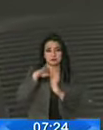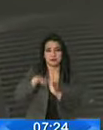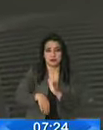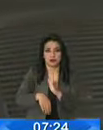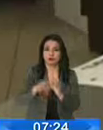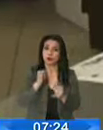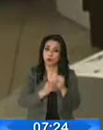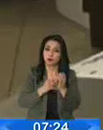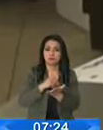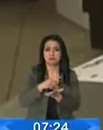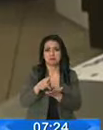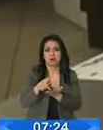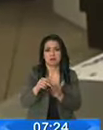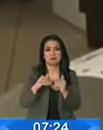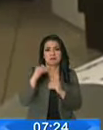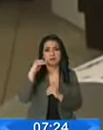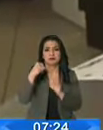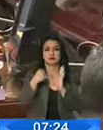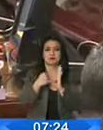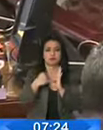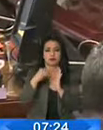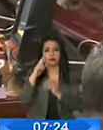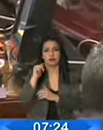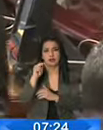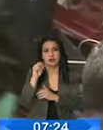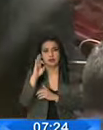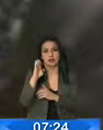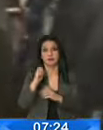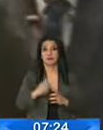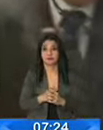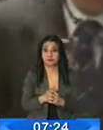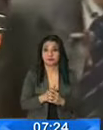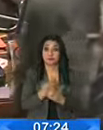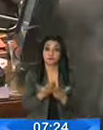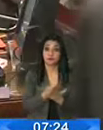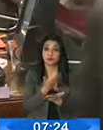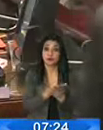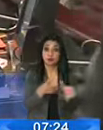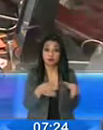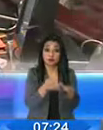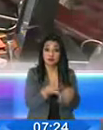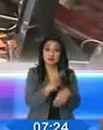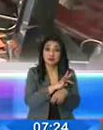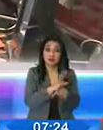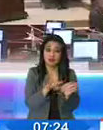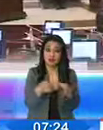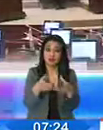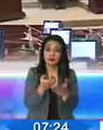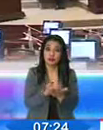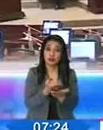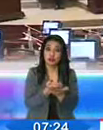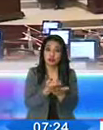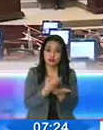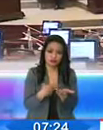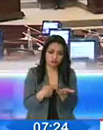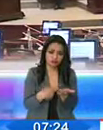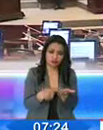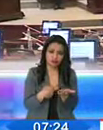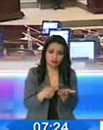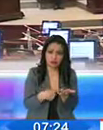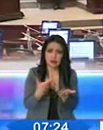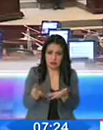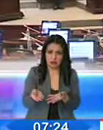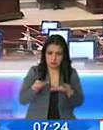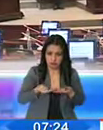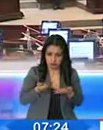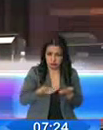que cancelar más impuesto a la renta. Esta propuesta deberá ser analizada por la Comisión de lo Económico de la Asamblea, que ya tiene en sus manos el